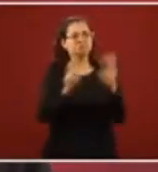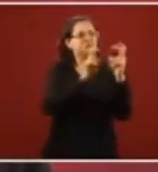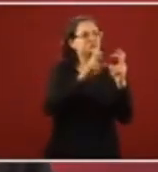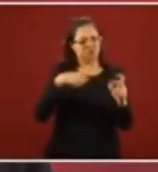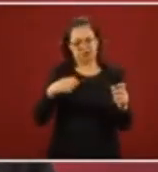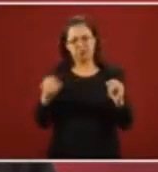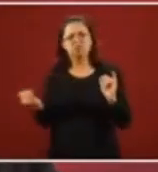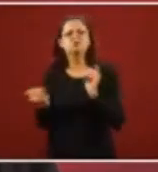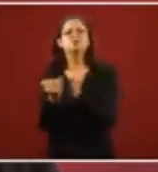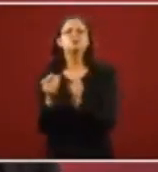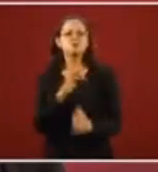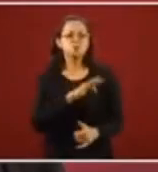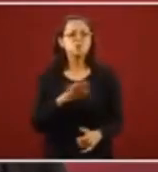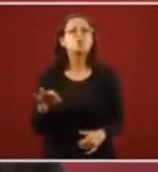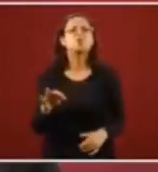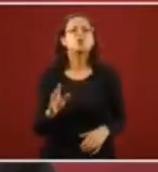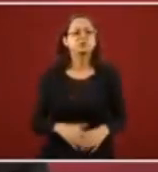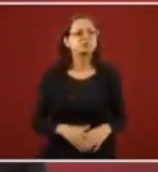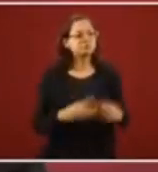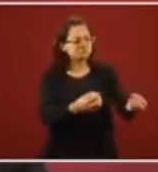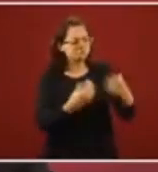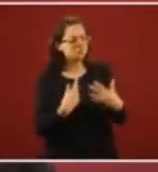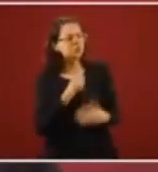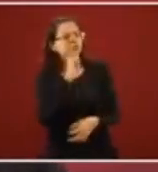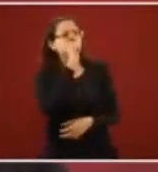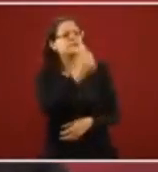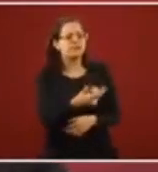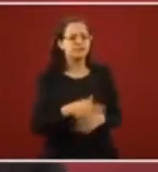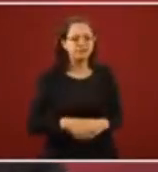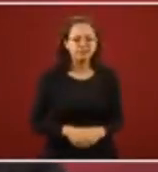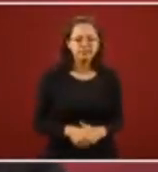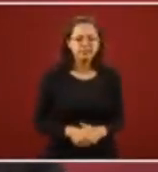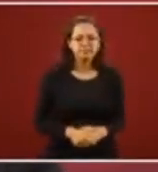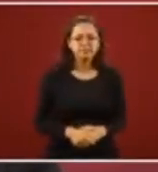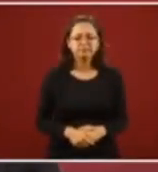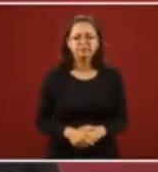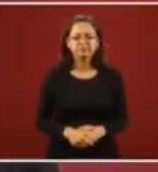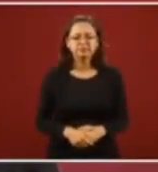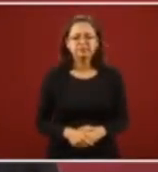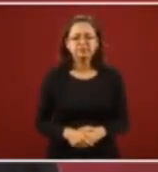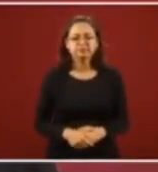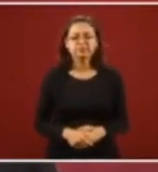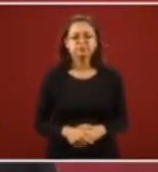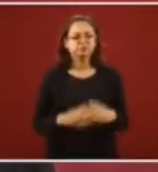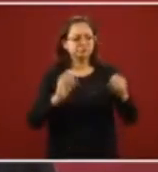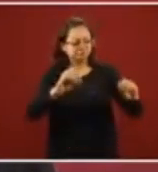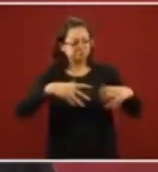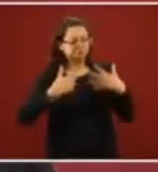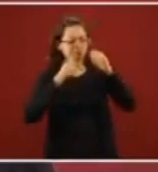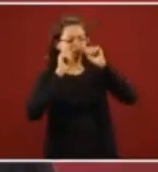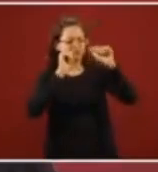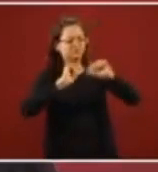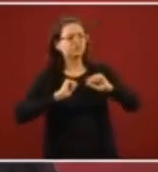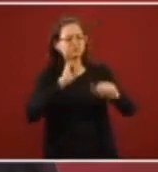si no nos dan nada, si estamos abandonados.